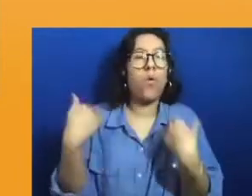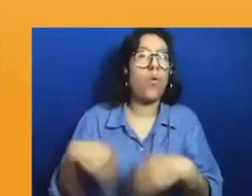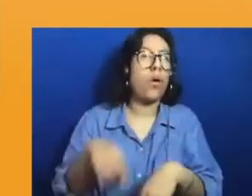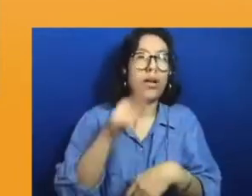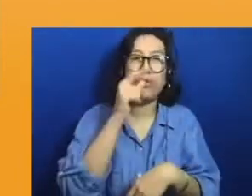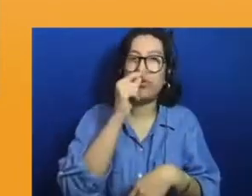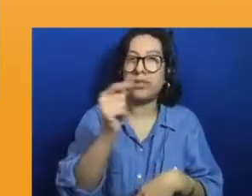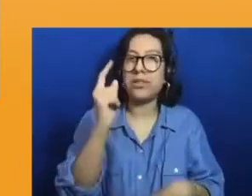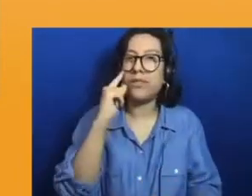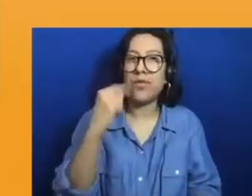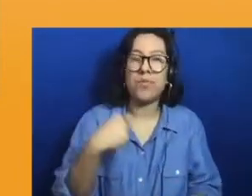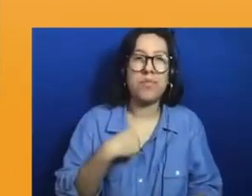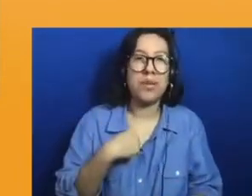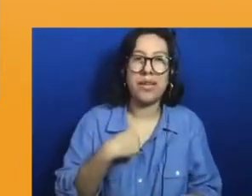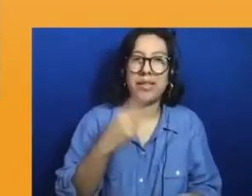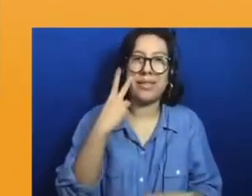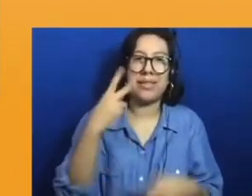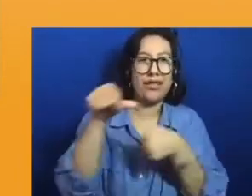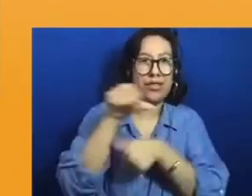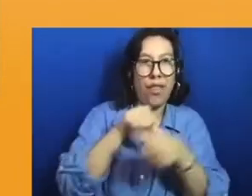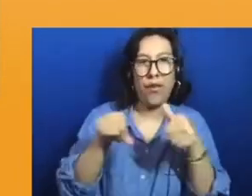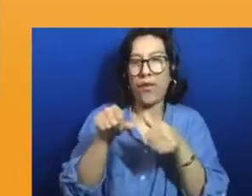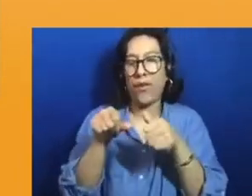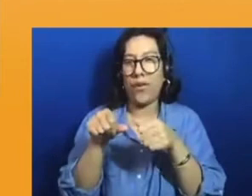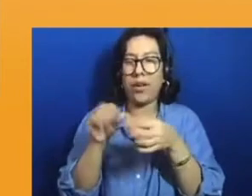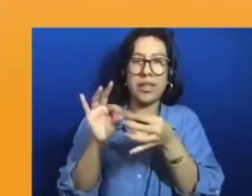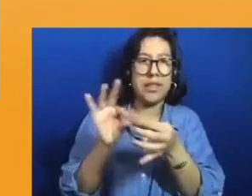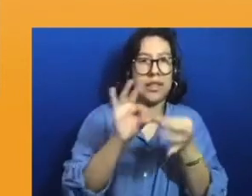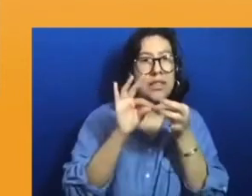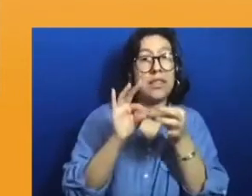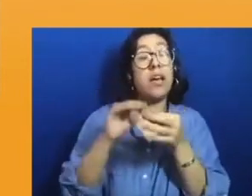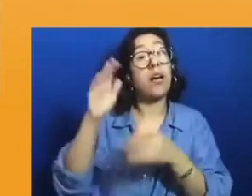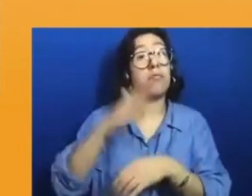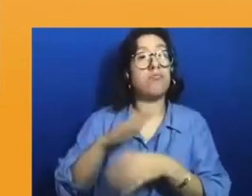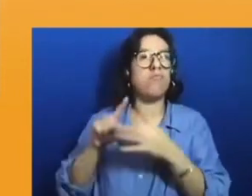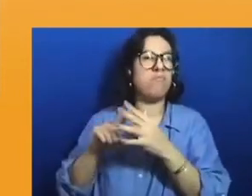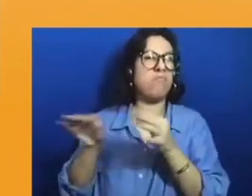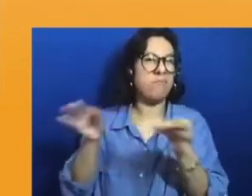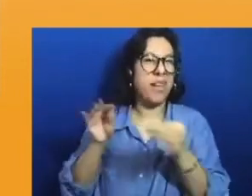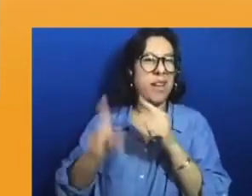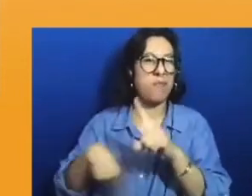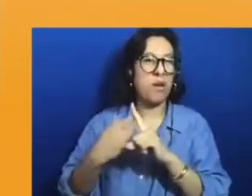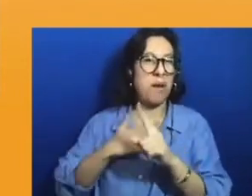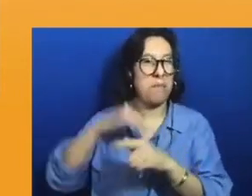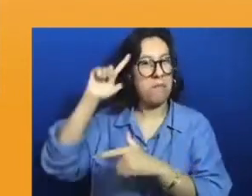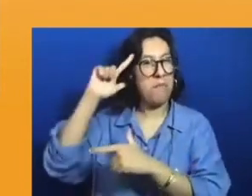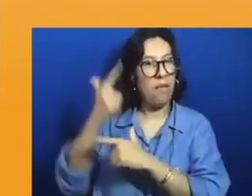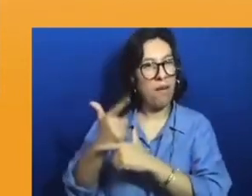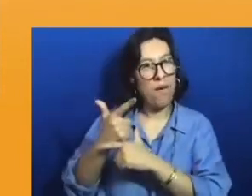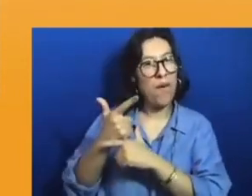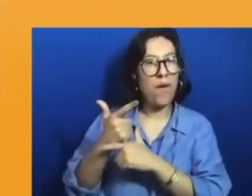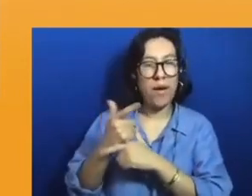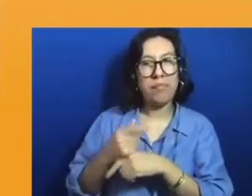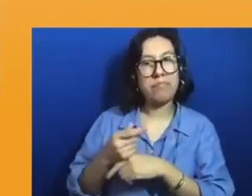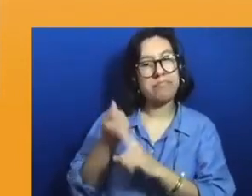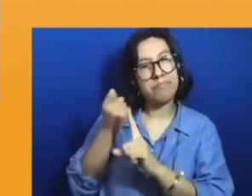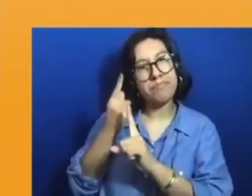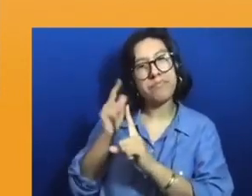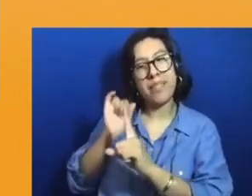música. Es increíble. Voy a empezar con mi hermano porque yo tengo como más conciencia,